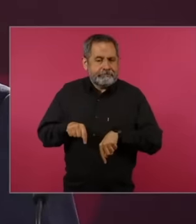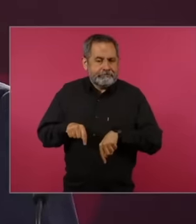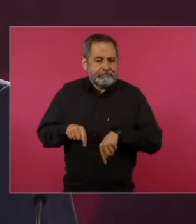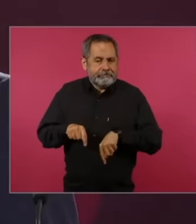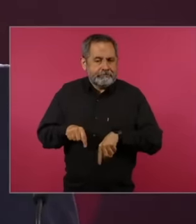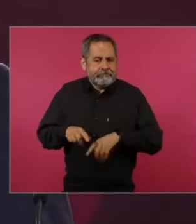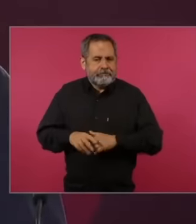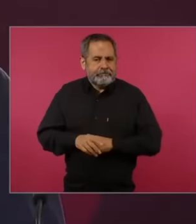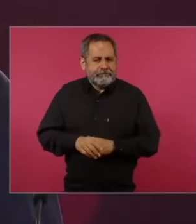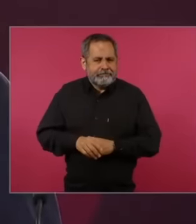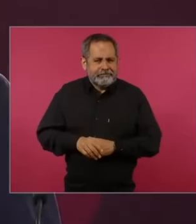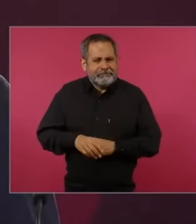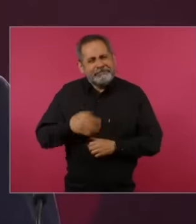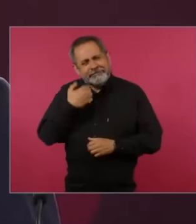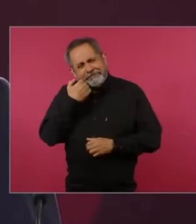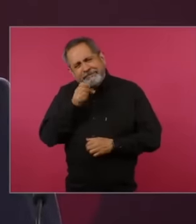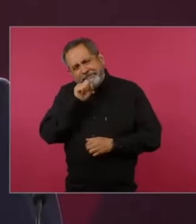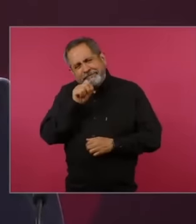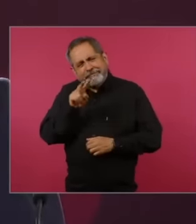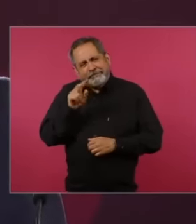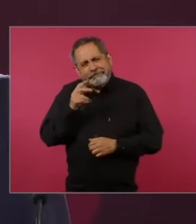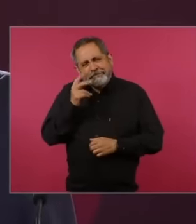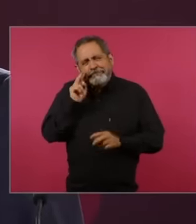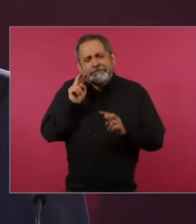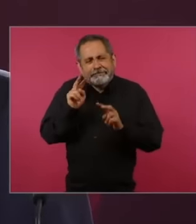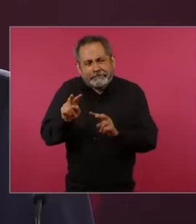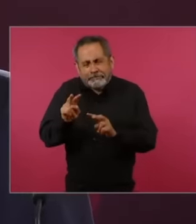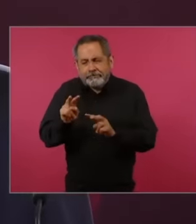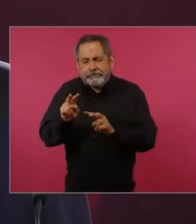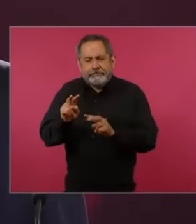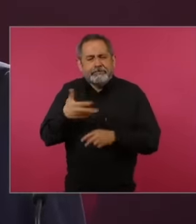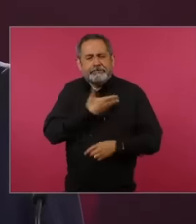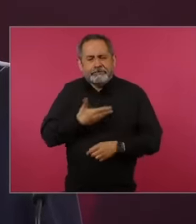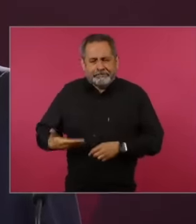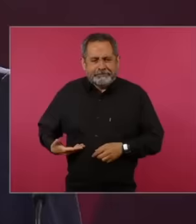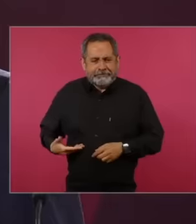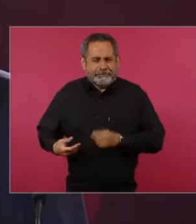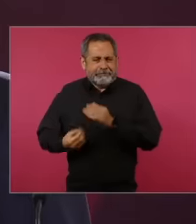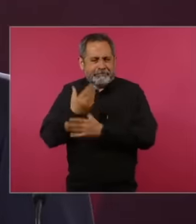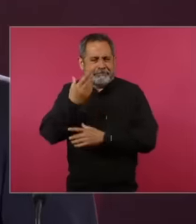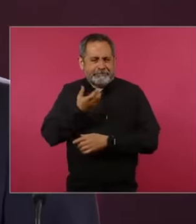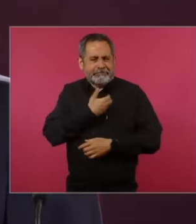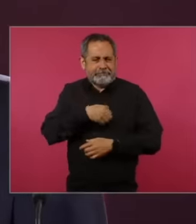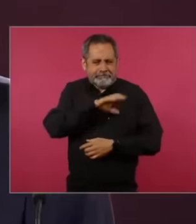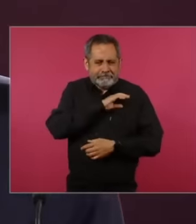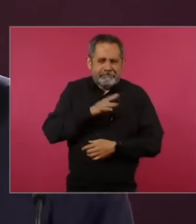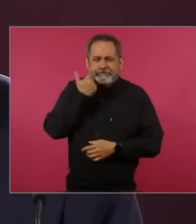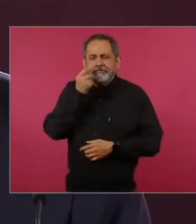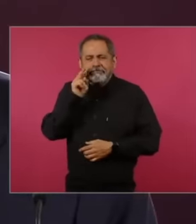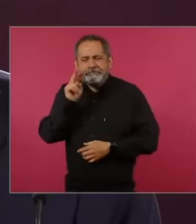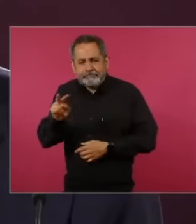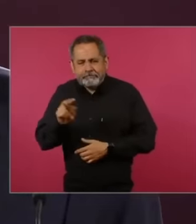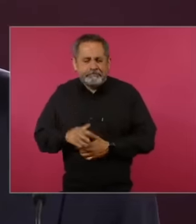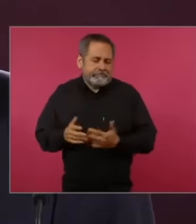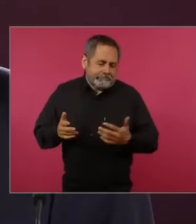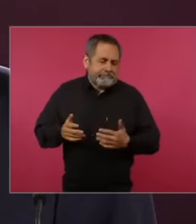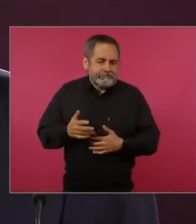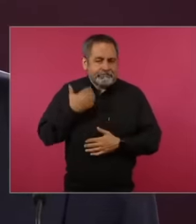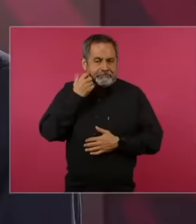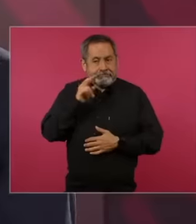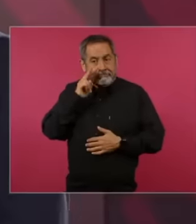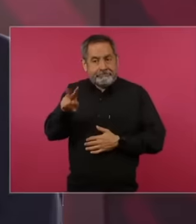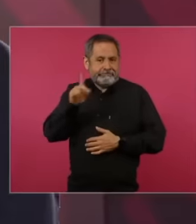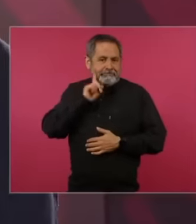Pues, es que también queremos ver a la presidenta. Realmente quieren ver a la